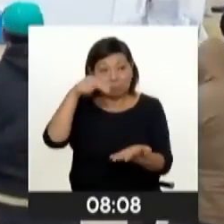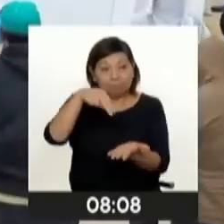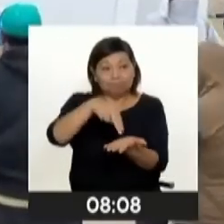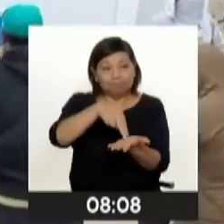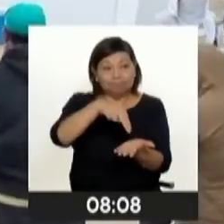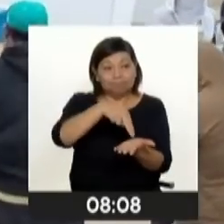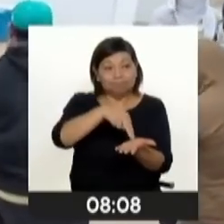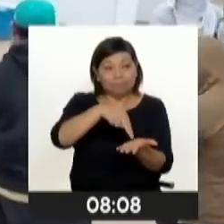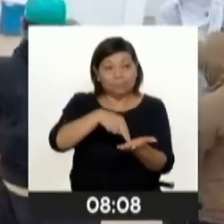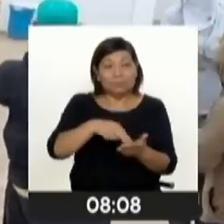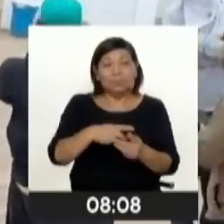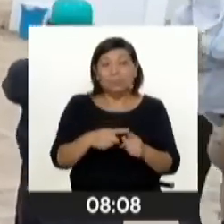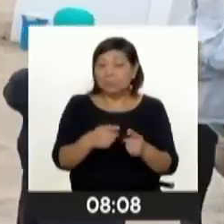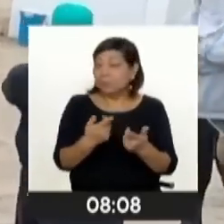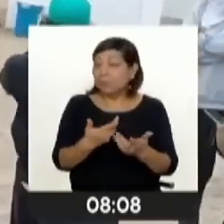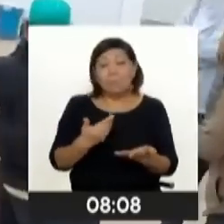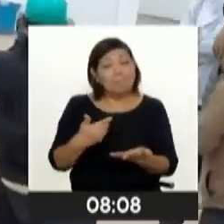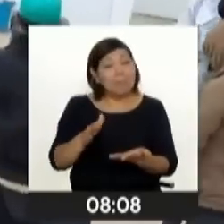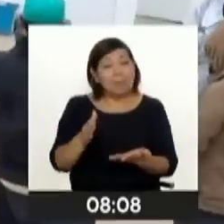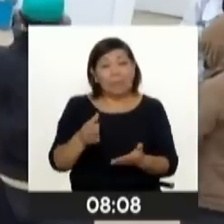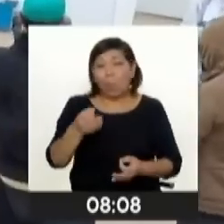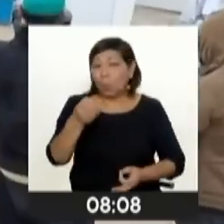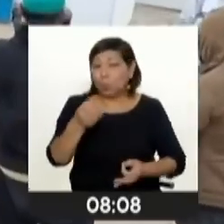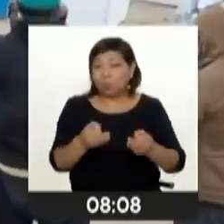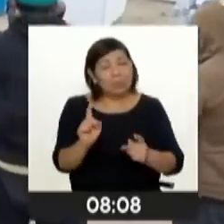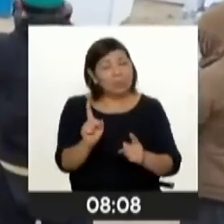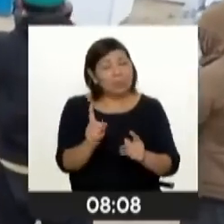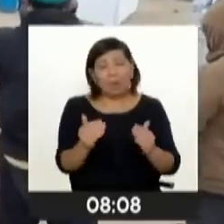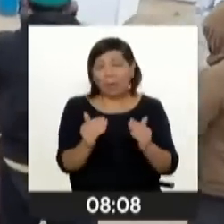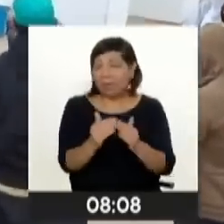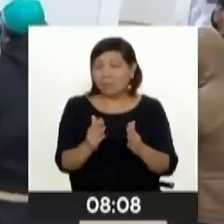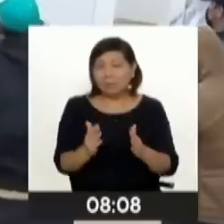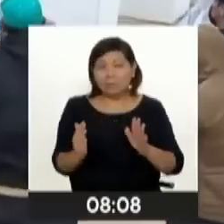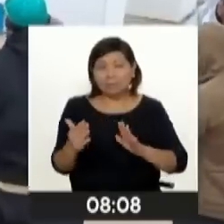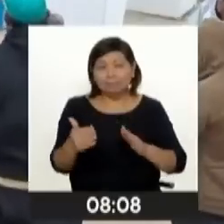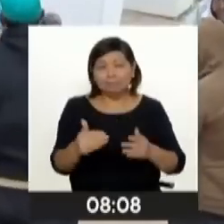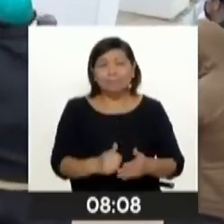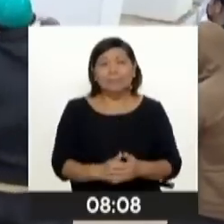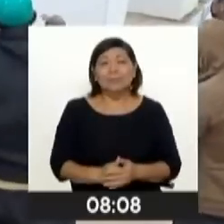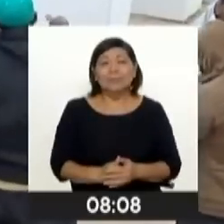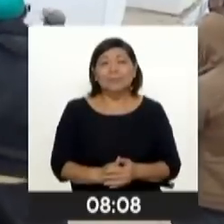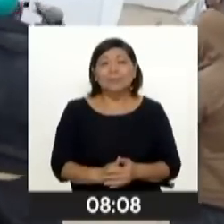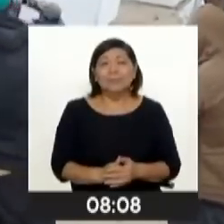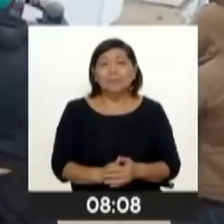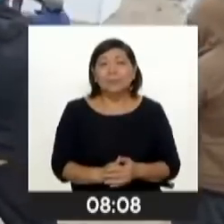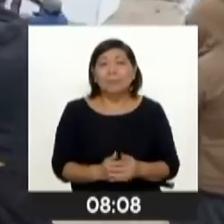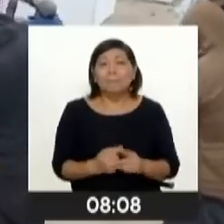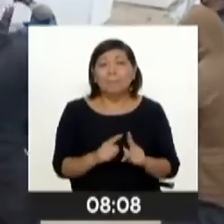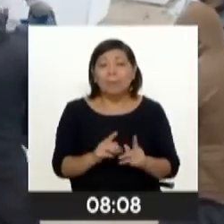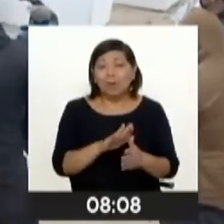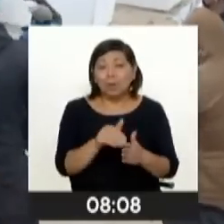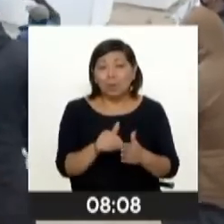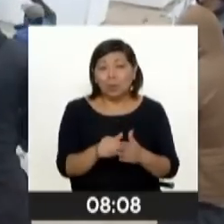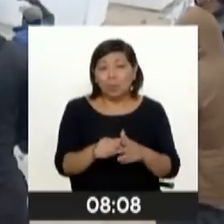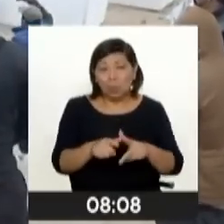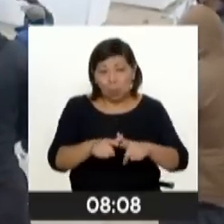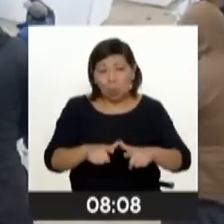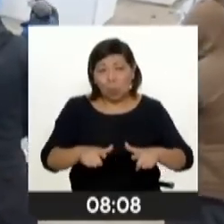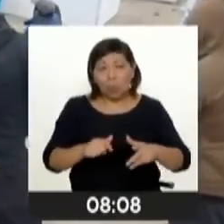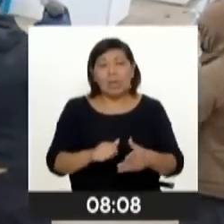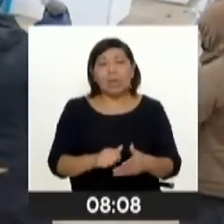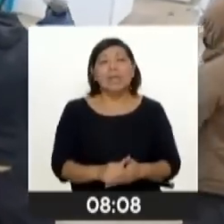para acatar este mandato judicial a esta suerte de casetas que están desplegadas en toda esta